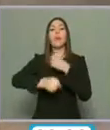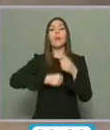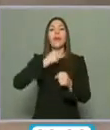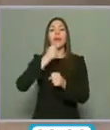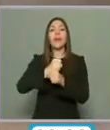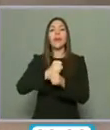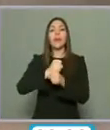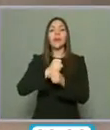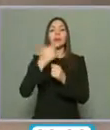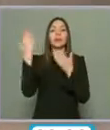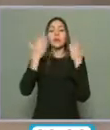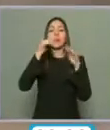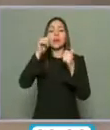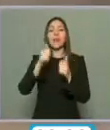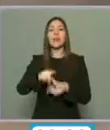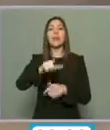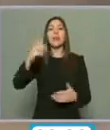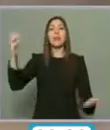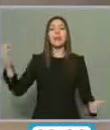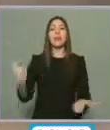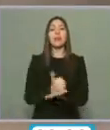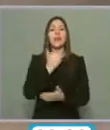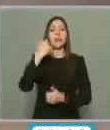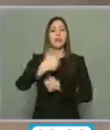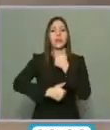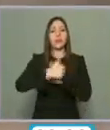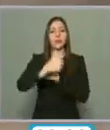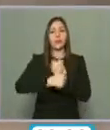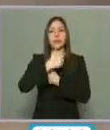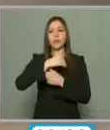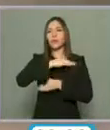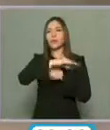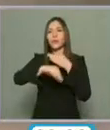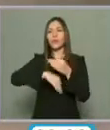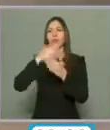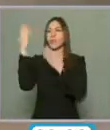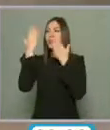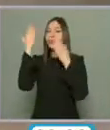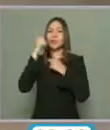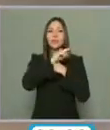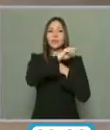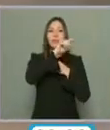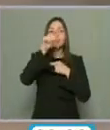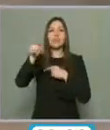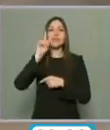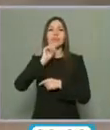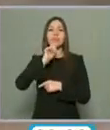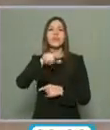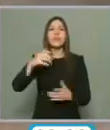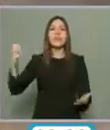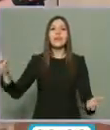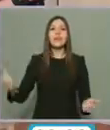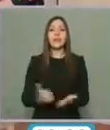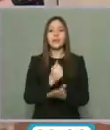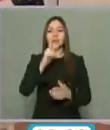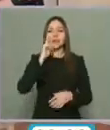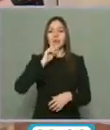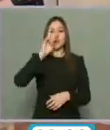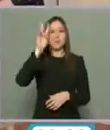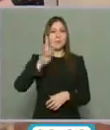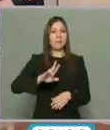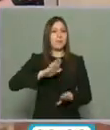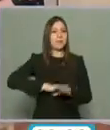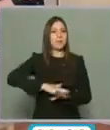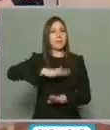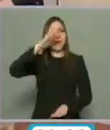y gana el concurso que se hace entre todos los estudiantes de la escuela. Ella realmente tenía muchísimo